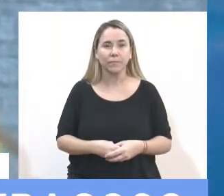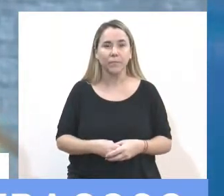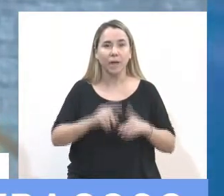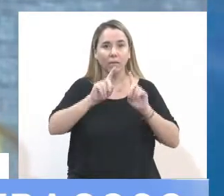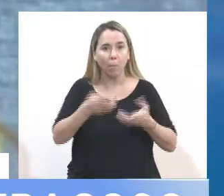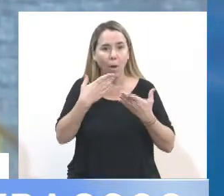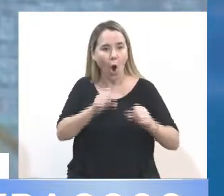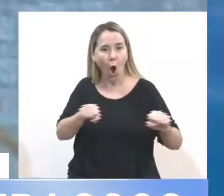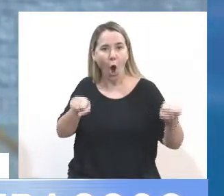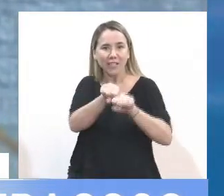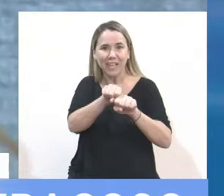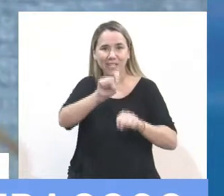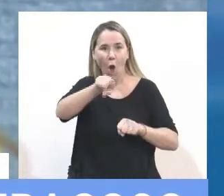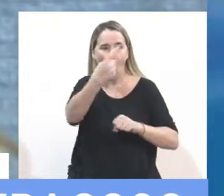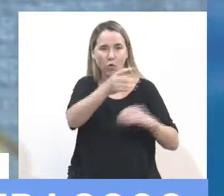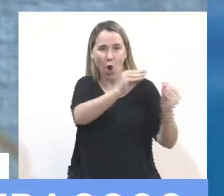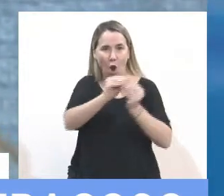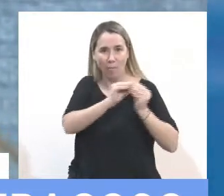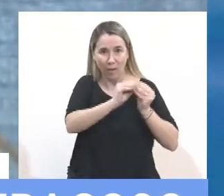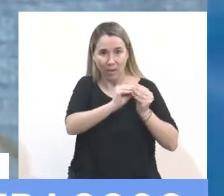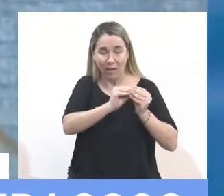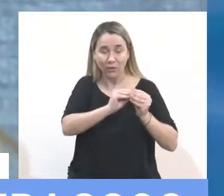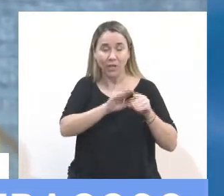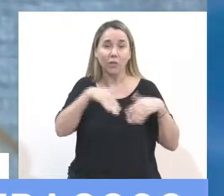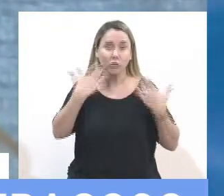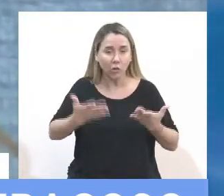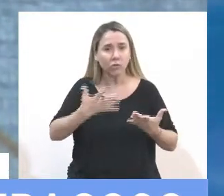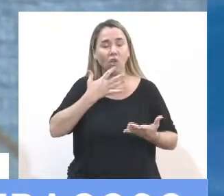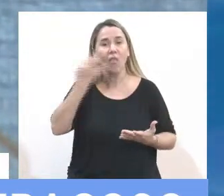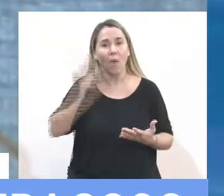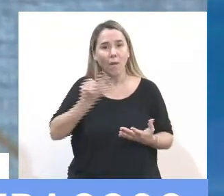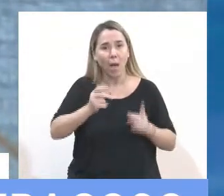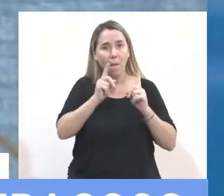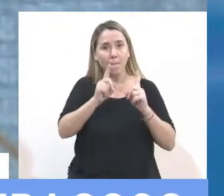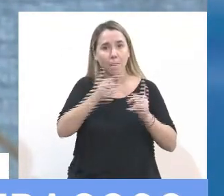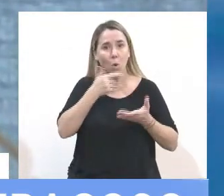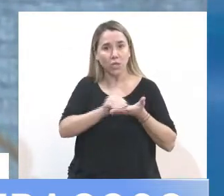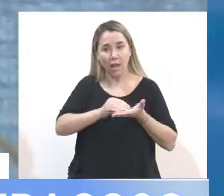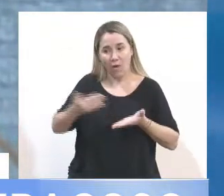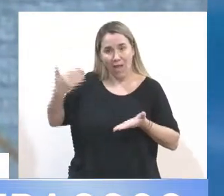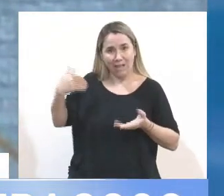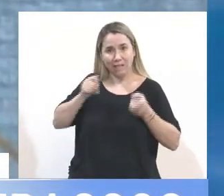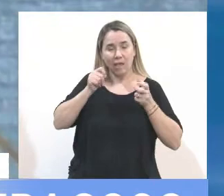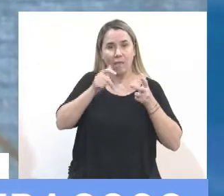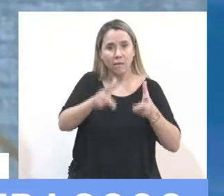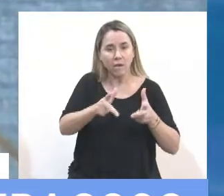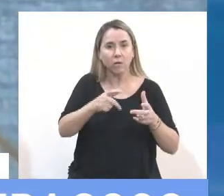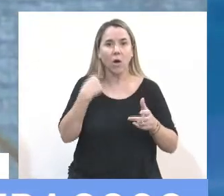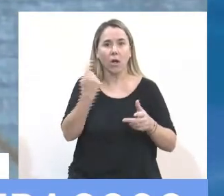a conectarse con otros estudiantes. O sea que la verdad que como dijo el senador preopinante, no tenemos que